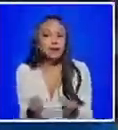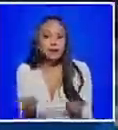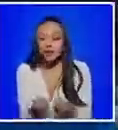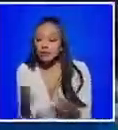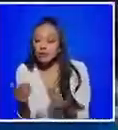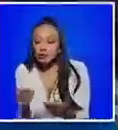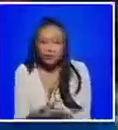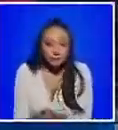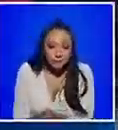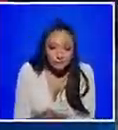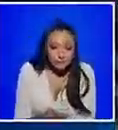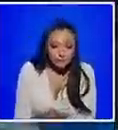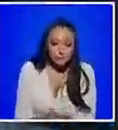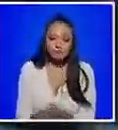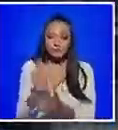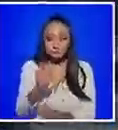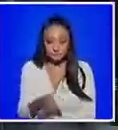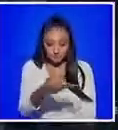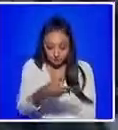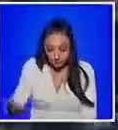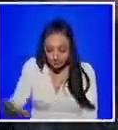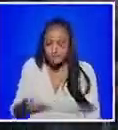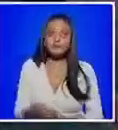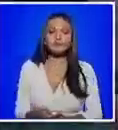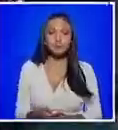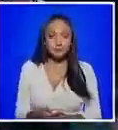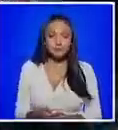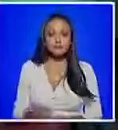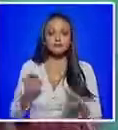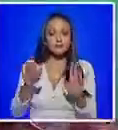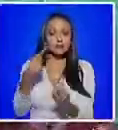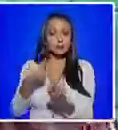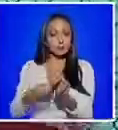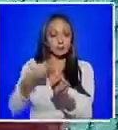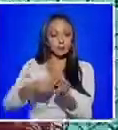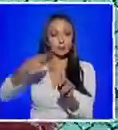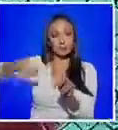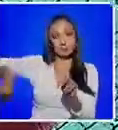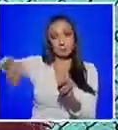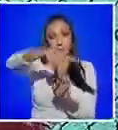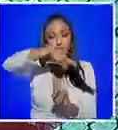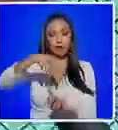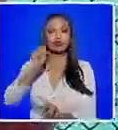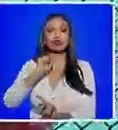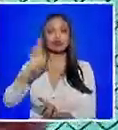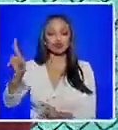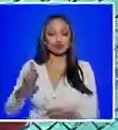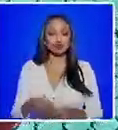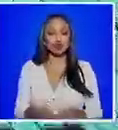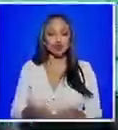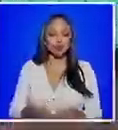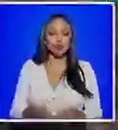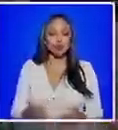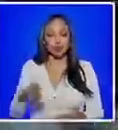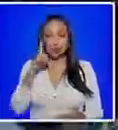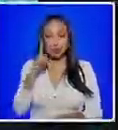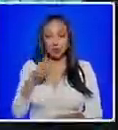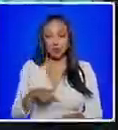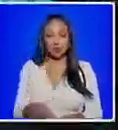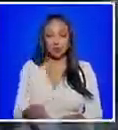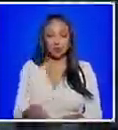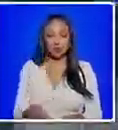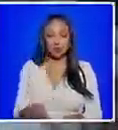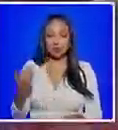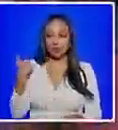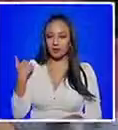calzado. Muy buenos días, señores, tenemos aquí en la Feria del Sur, la más barata de aquí. Venga, sinceramente, para nosotros Es